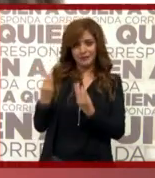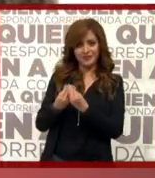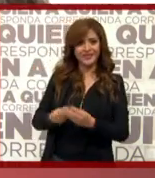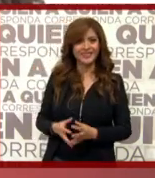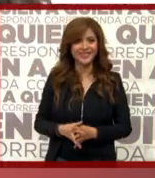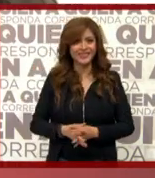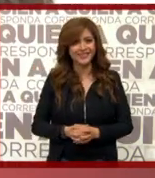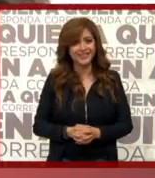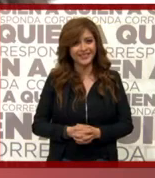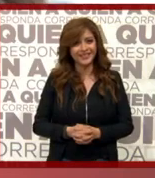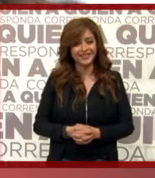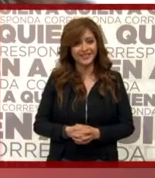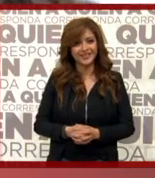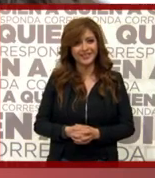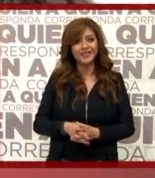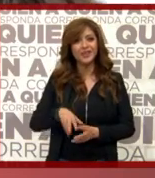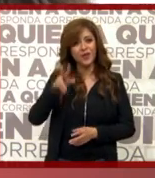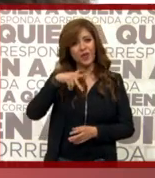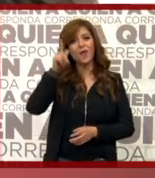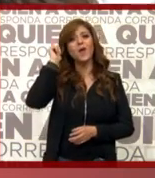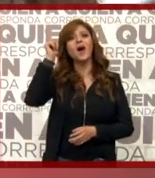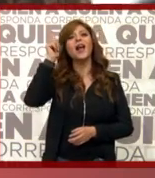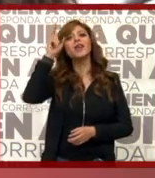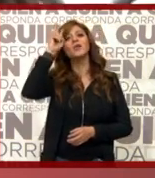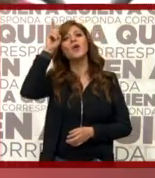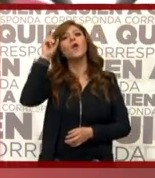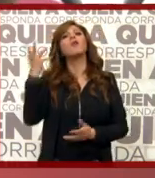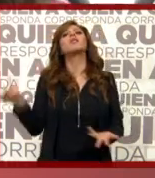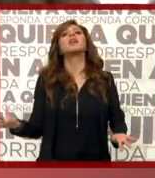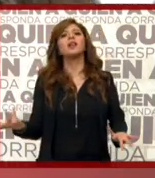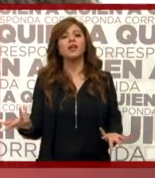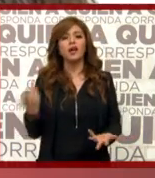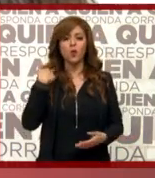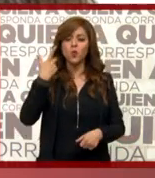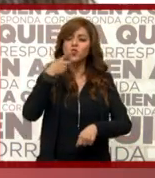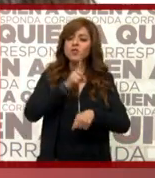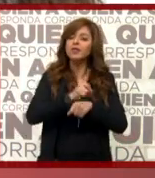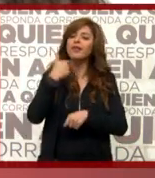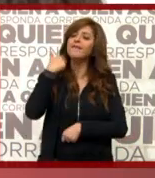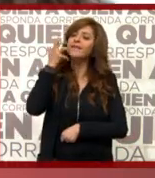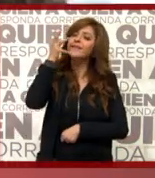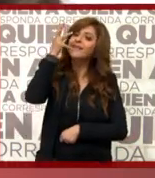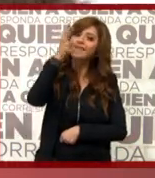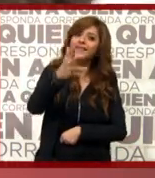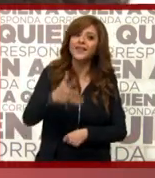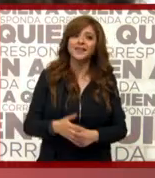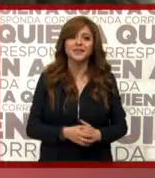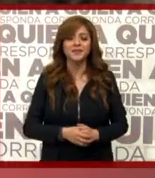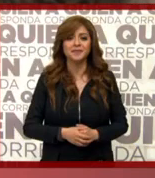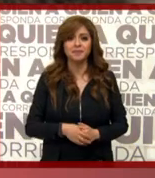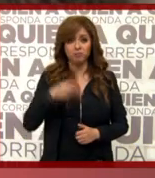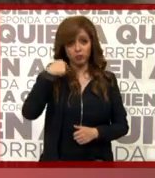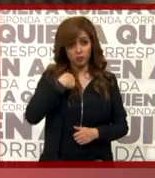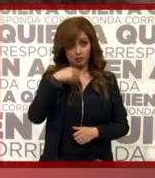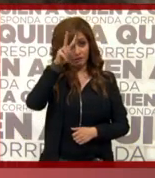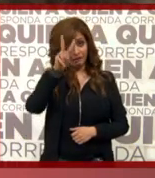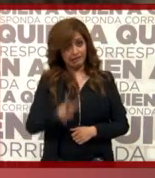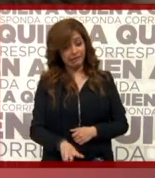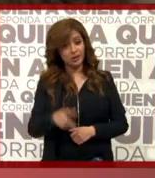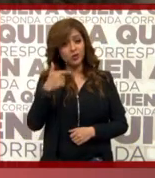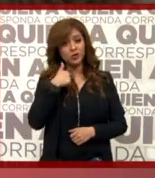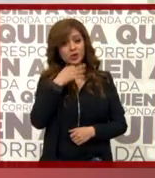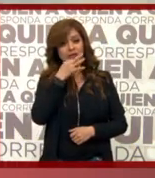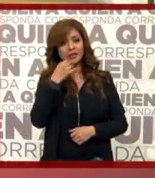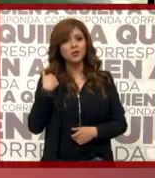amigo se vale soñar no o qué Algún día algún día aunque te voy a decir la verdad Estuve a punto